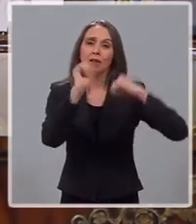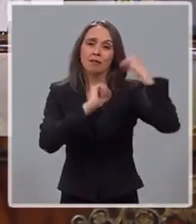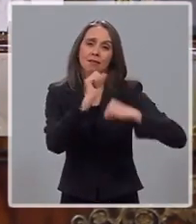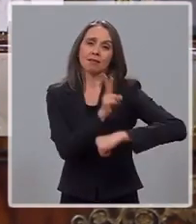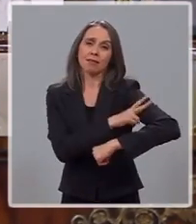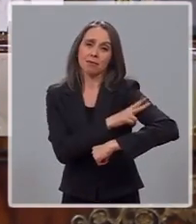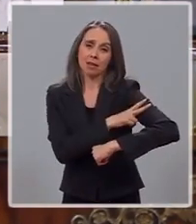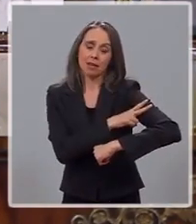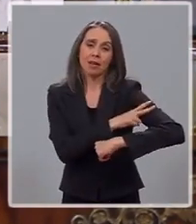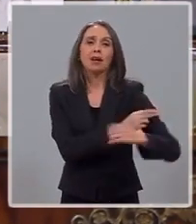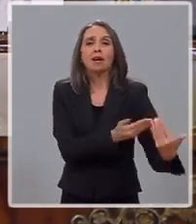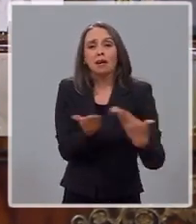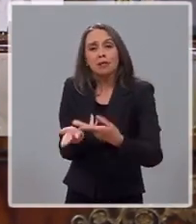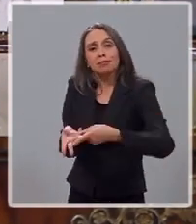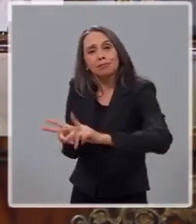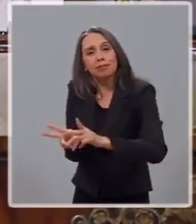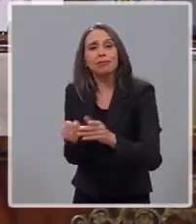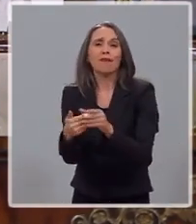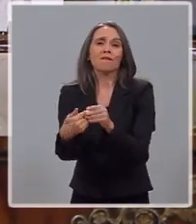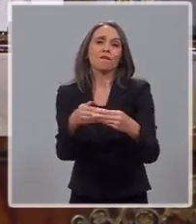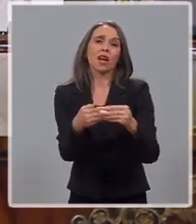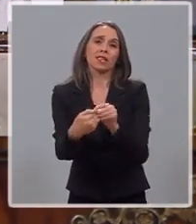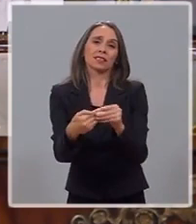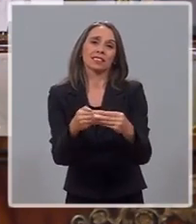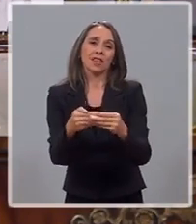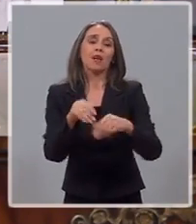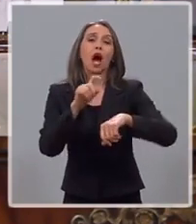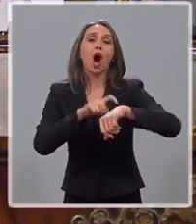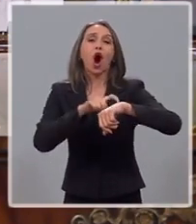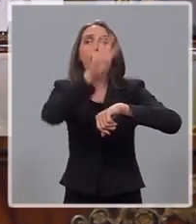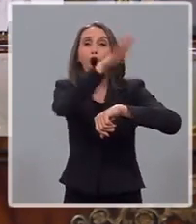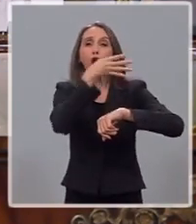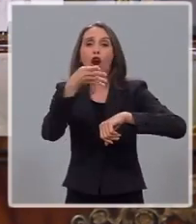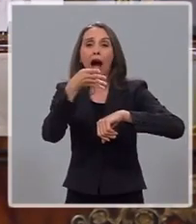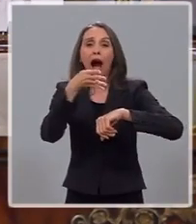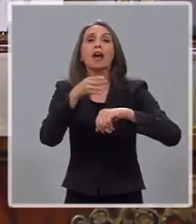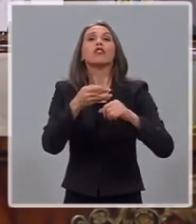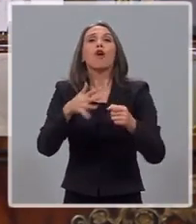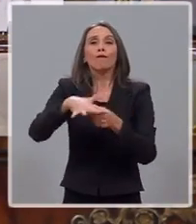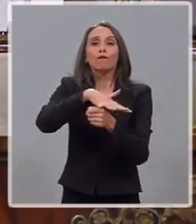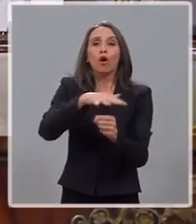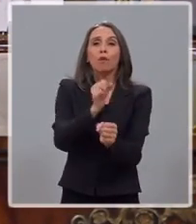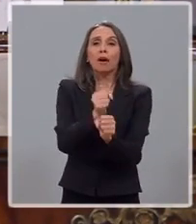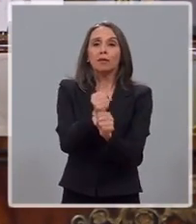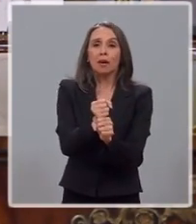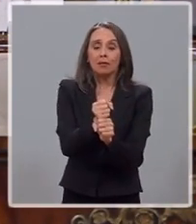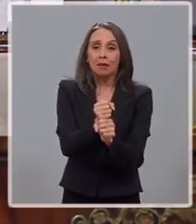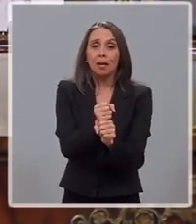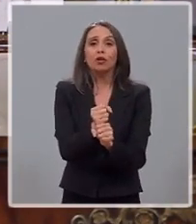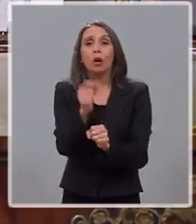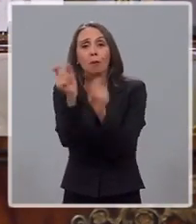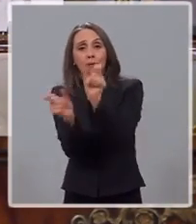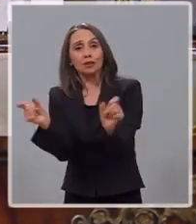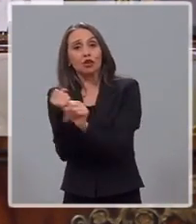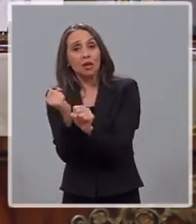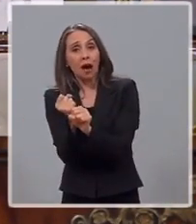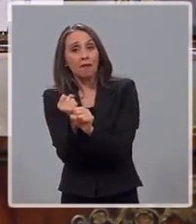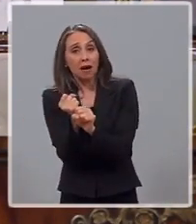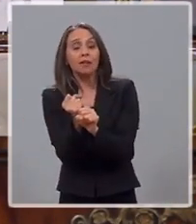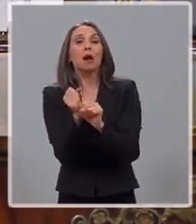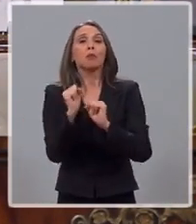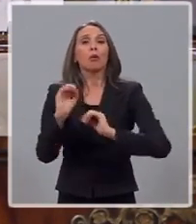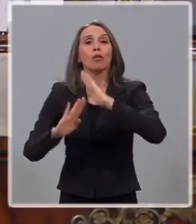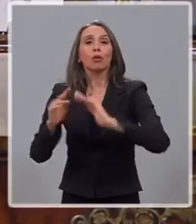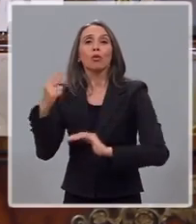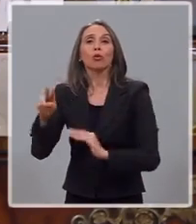a facilitar y flexibilizar los horarios y las condiciones de trabajo para que sus trabajadores puedan proteger